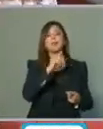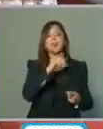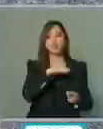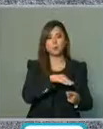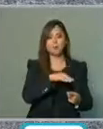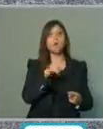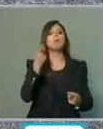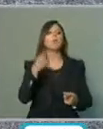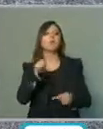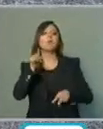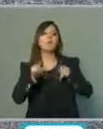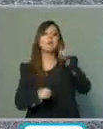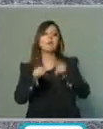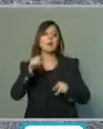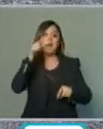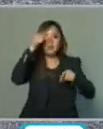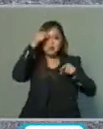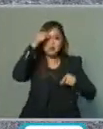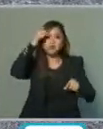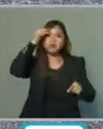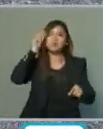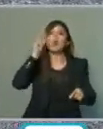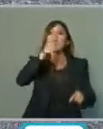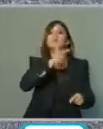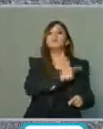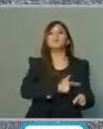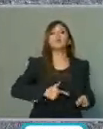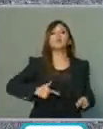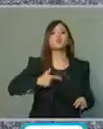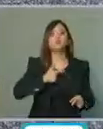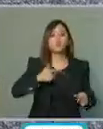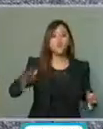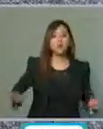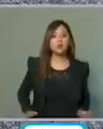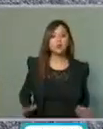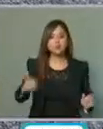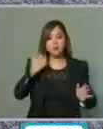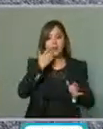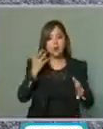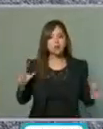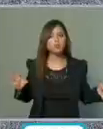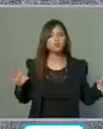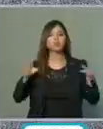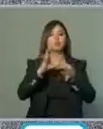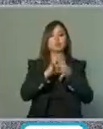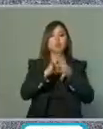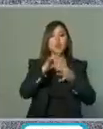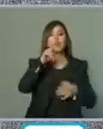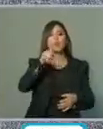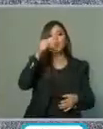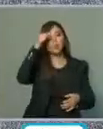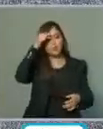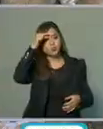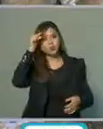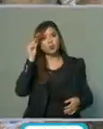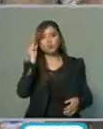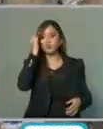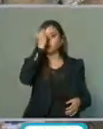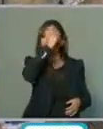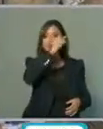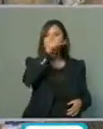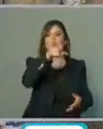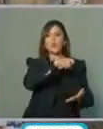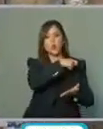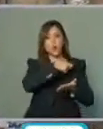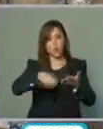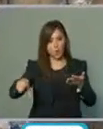pues dependiendo también la intensidad que a ti te guste, la intensidad que tú claro. prefieras en tus cejas, es el que vas a